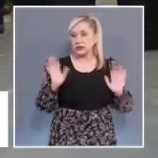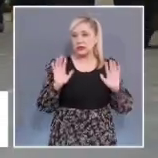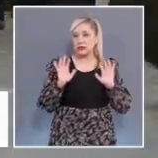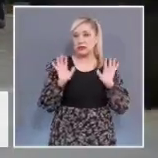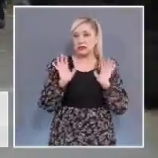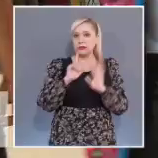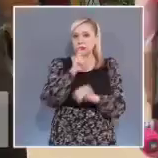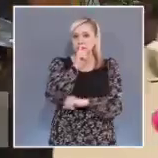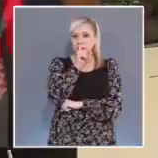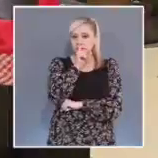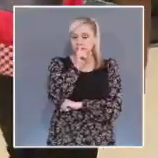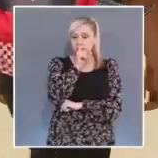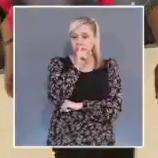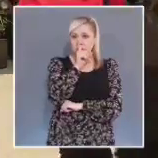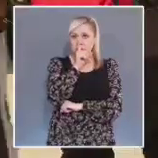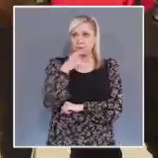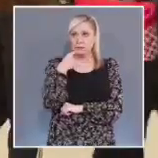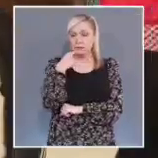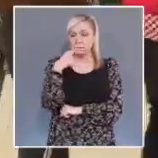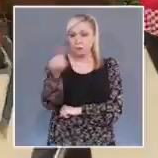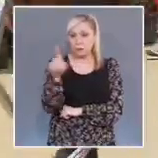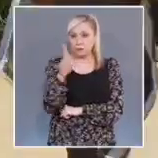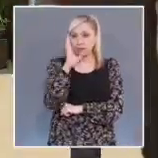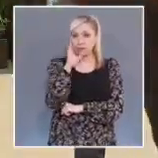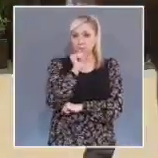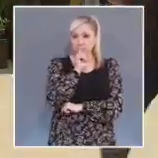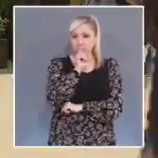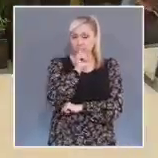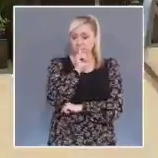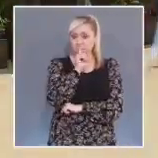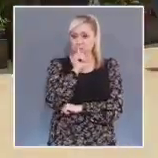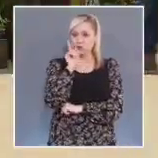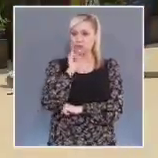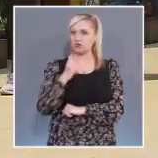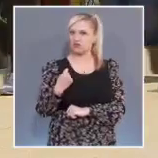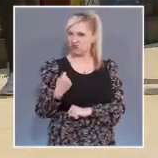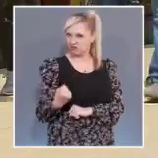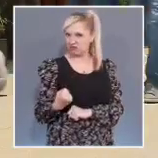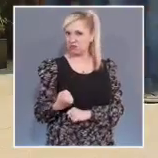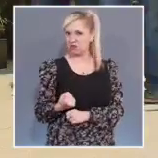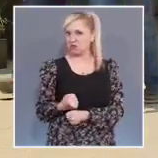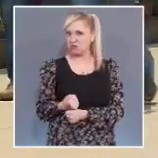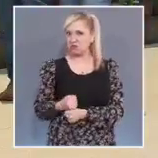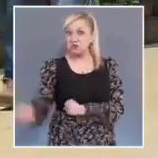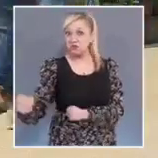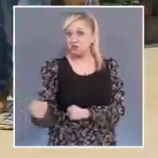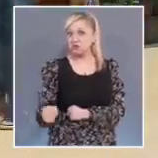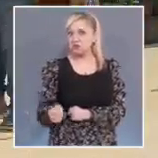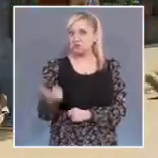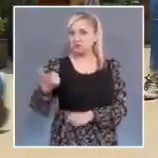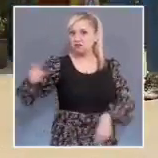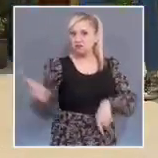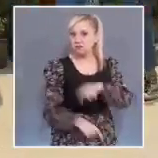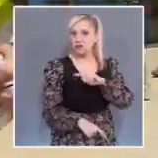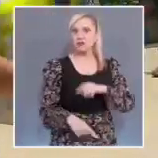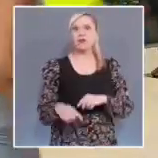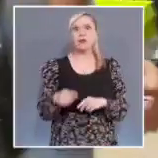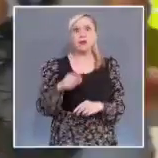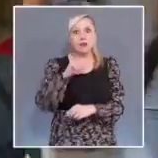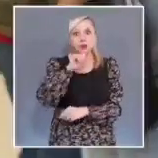es indispensable que las fiscalías cuenten con un área especializada para violencia familiar contra los hombres, así